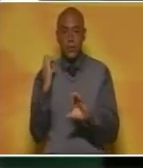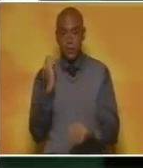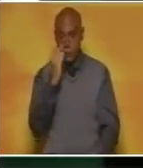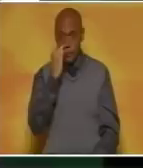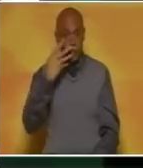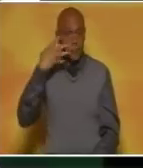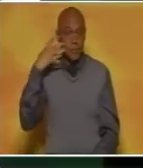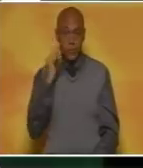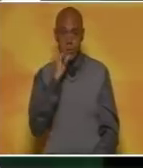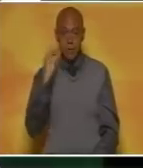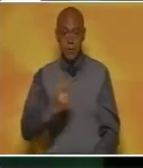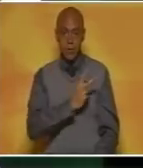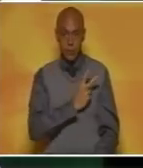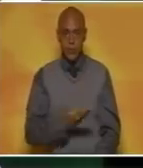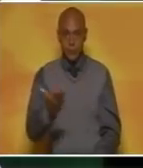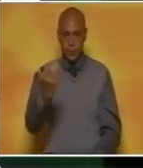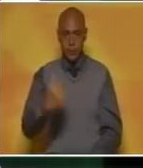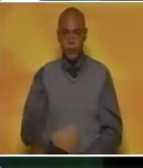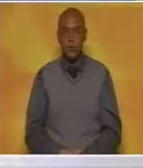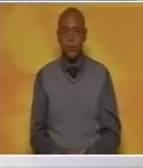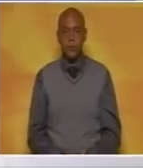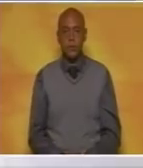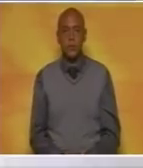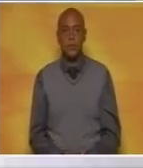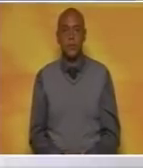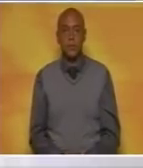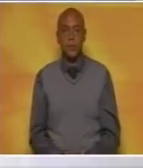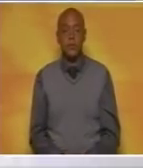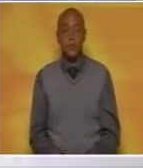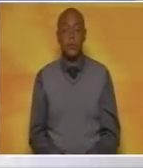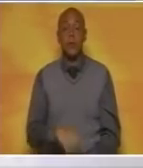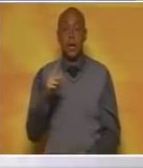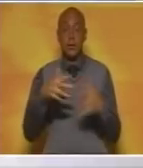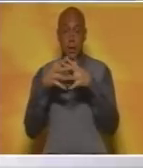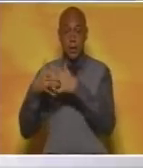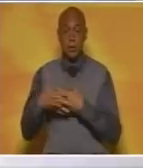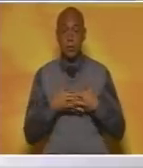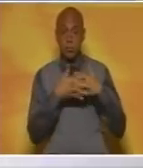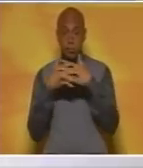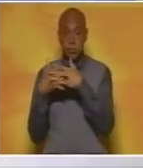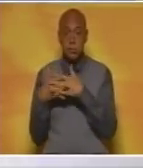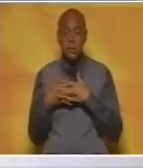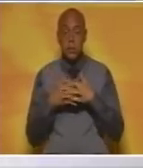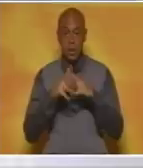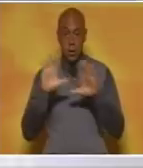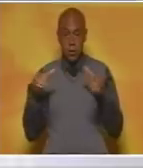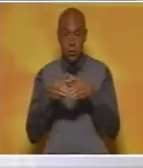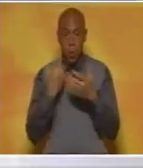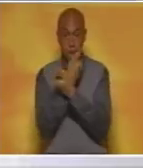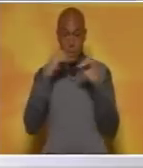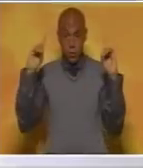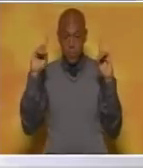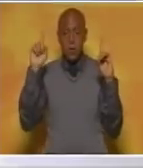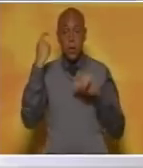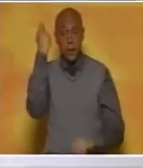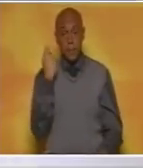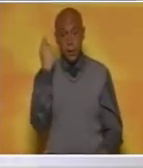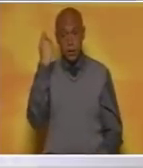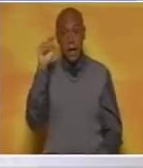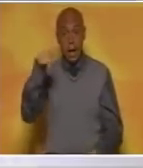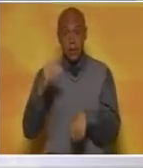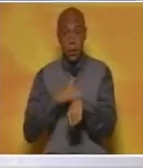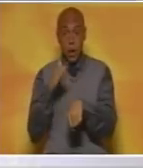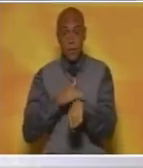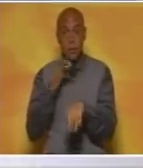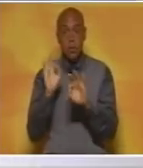Vázquez, Noticiero Venevisión. En Estados Unidos, la mayoría demócrata de la Cámara de Representantes abrió este jueves